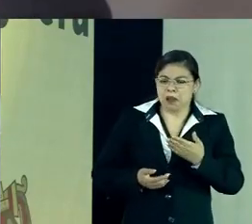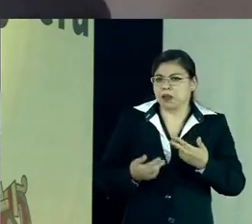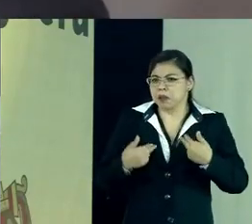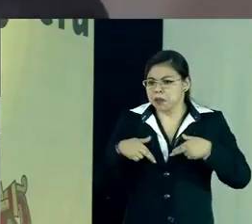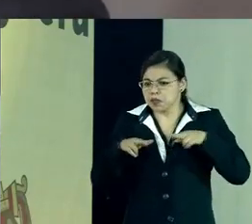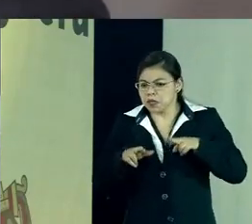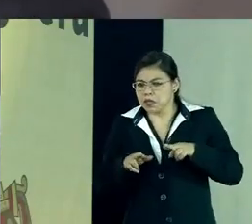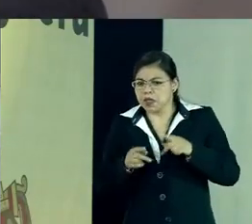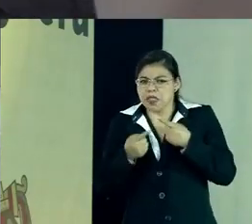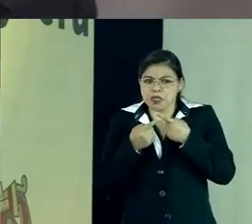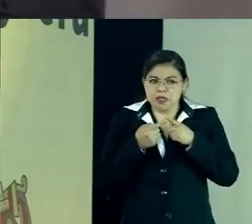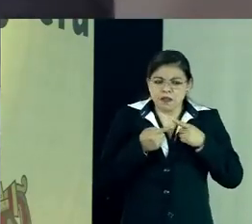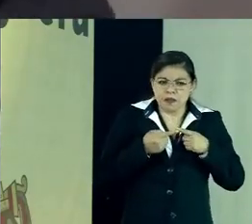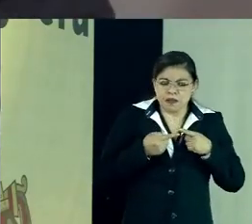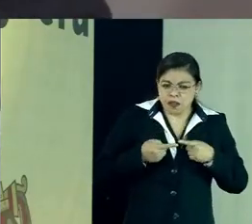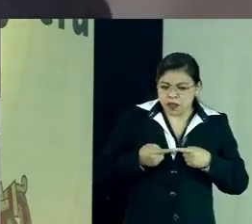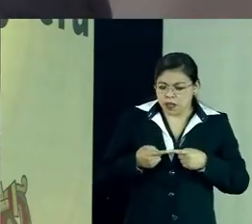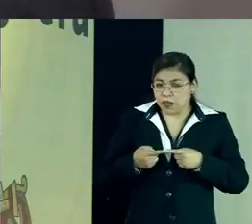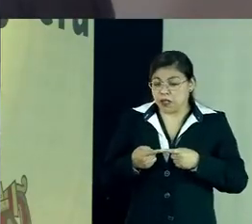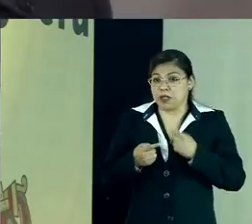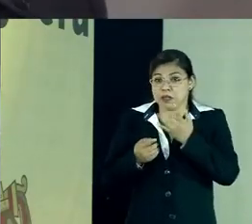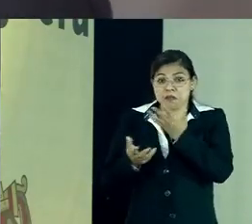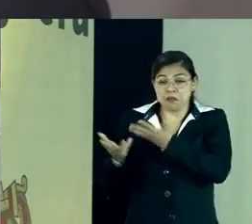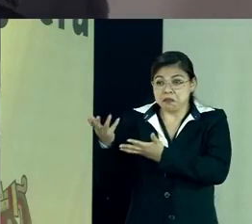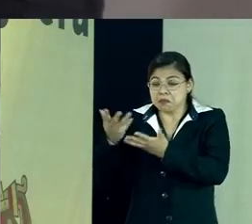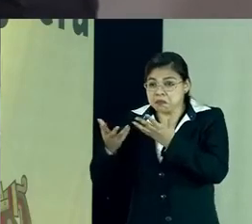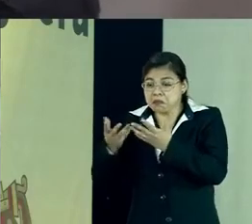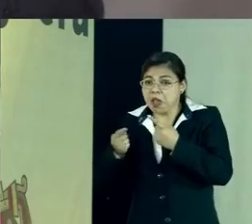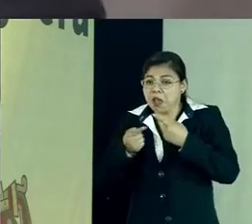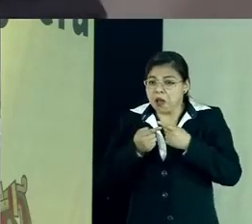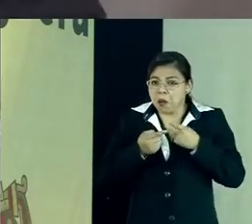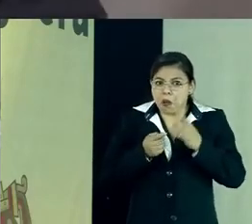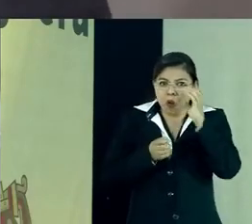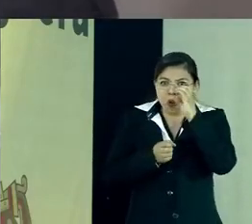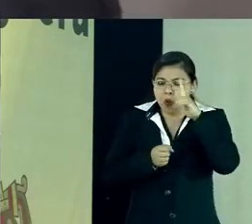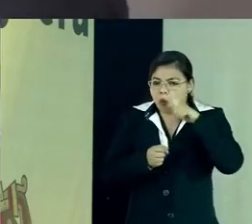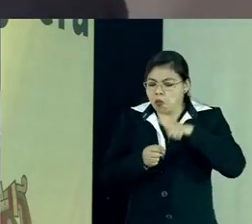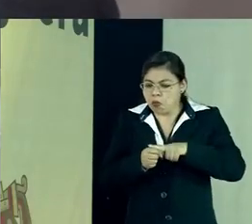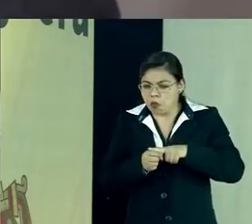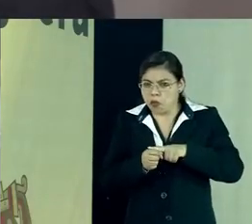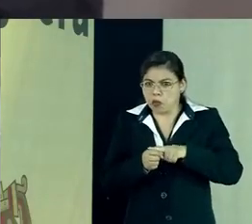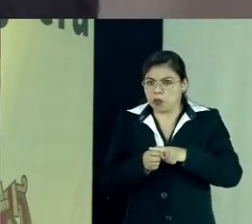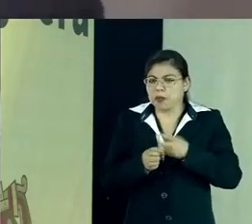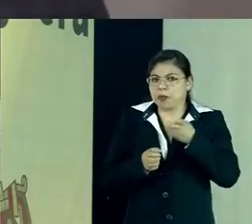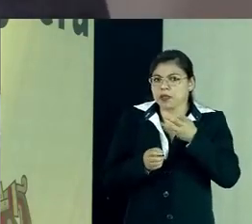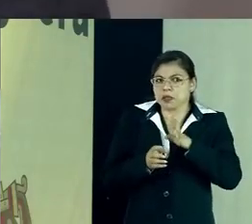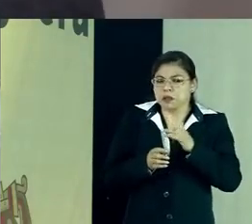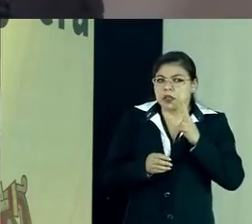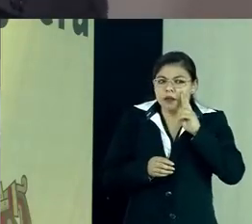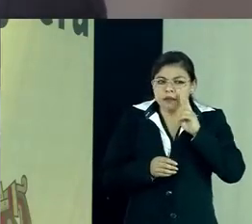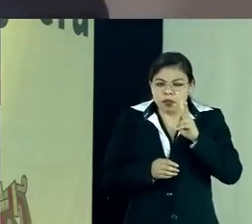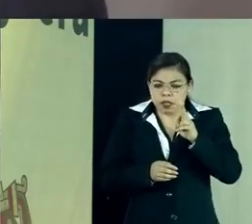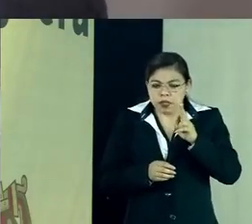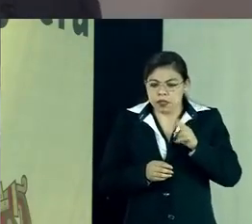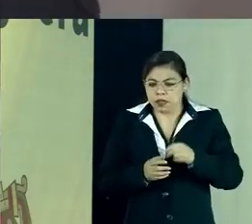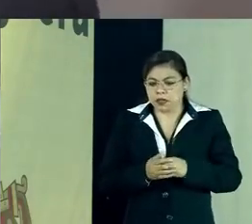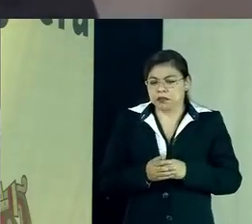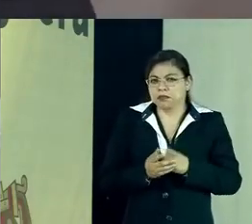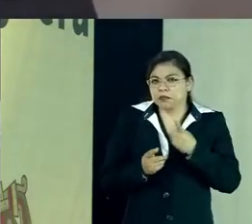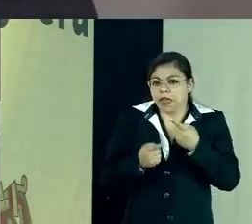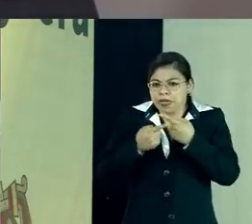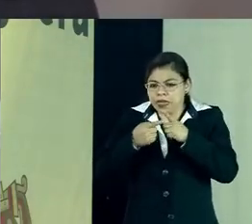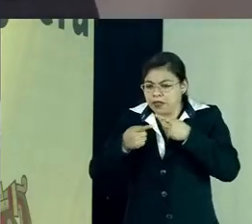de diversidad ecológica diversidad cultural que se refleja en la diversidad de